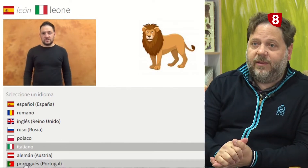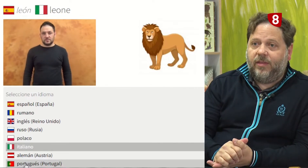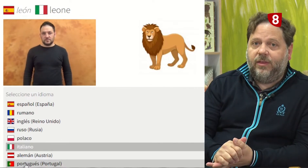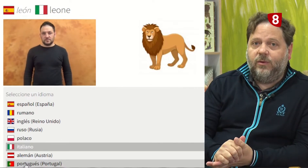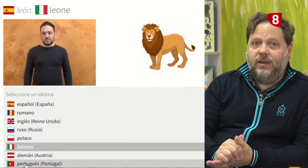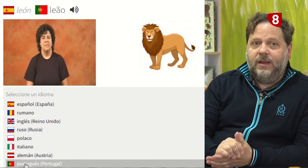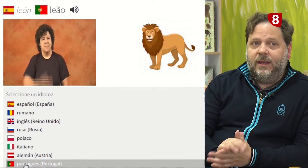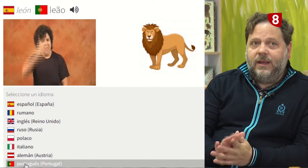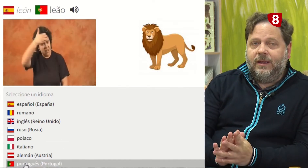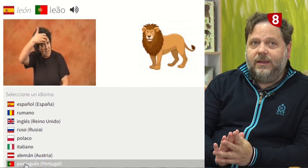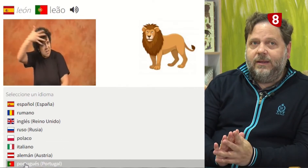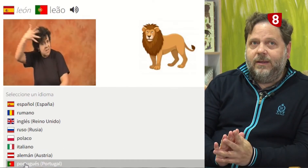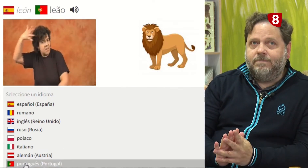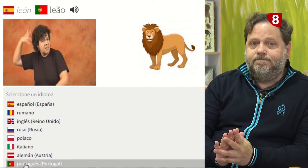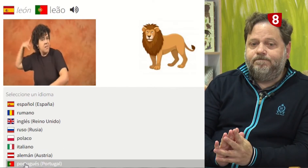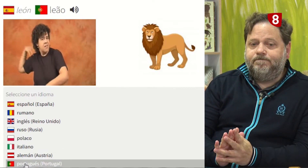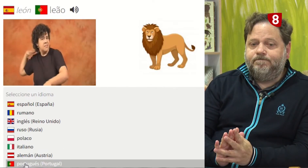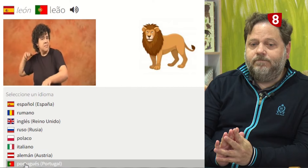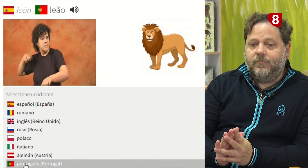como esa acepción y